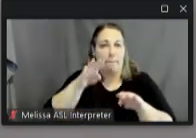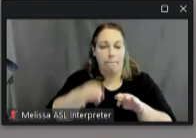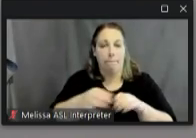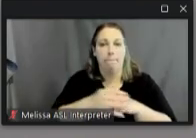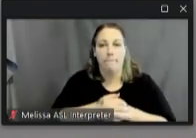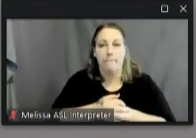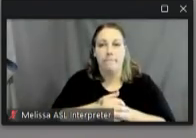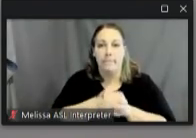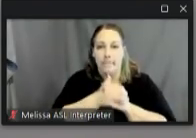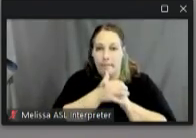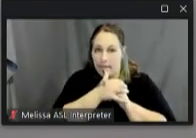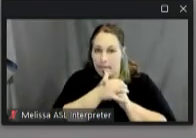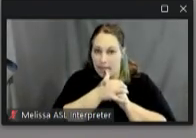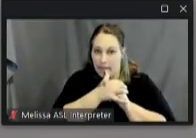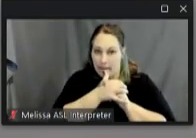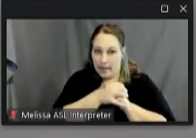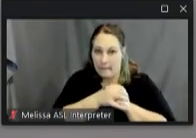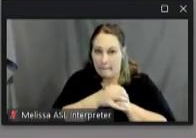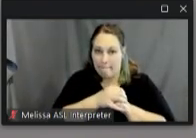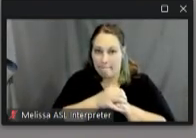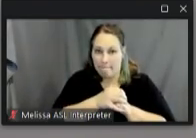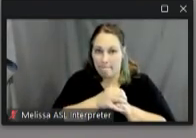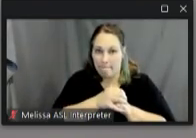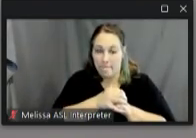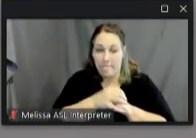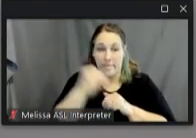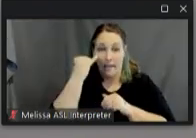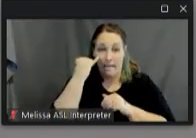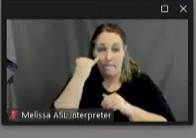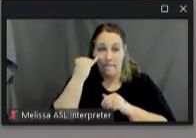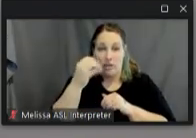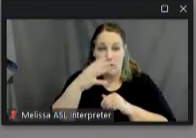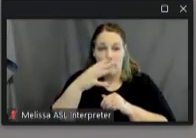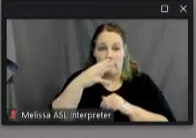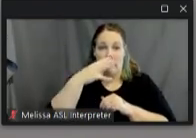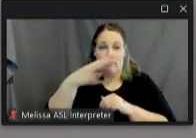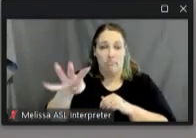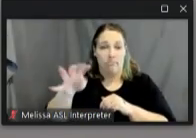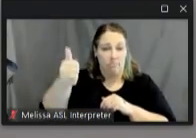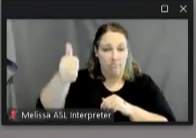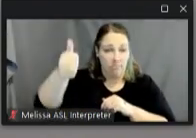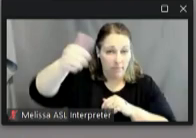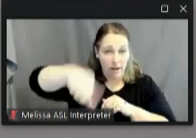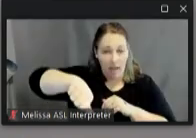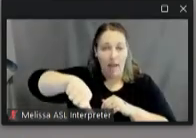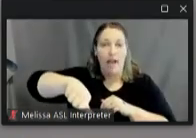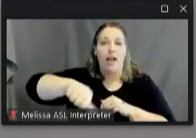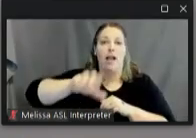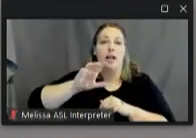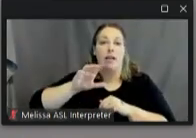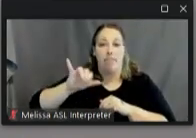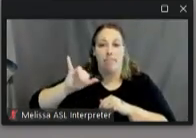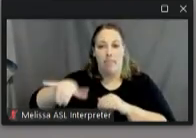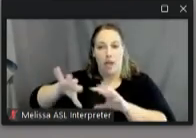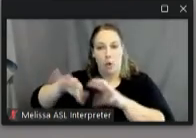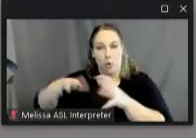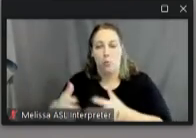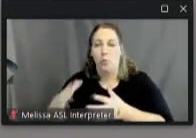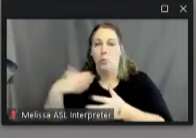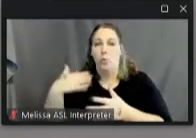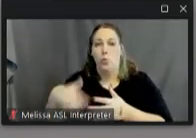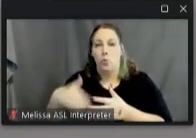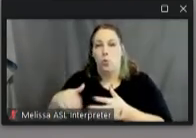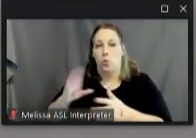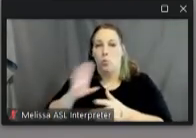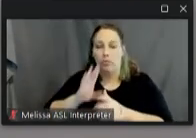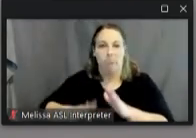tierra adentro, a las mujeres y niñas con discapacidad. Para la salvaguarda de las vidas de toda la población